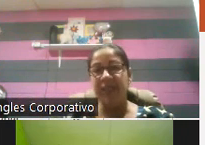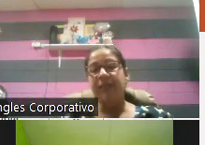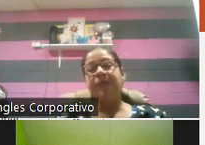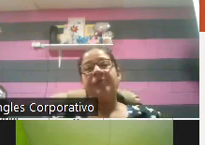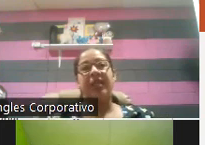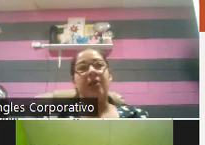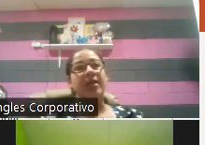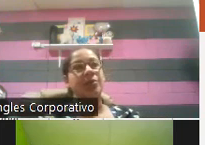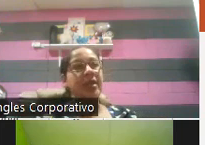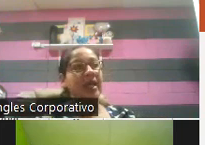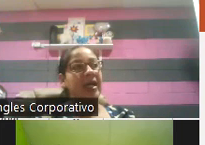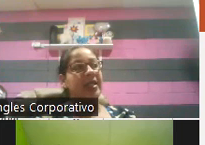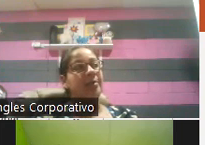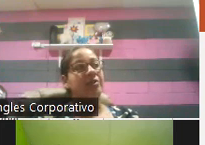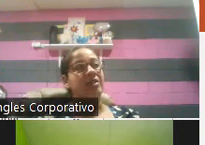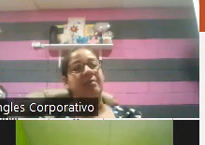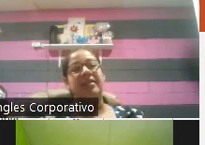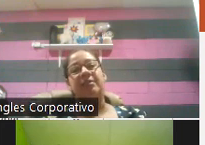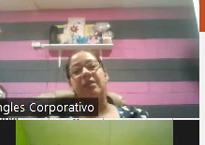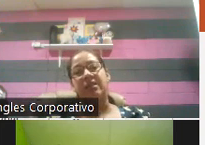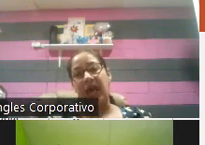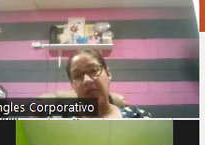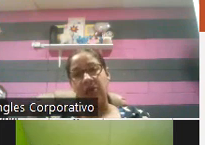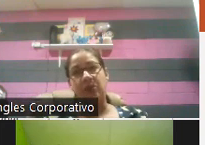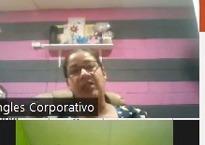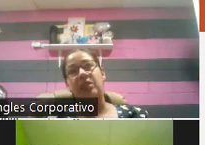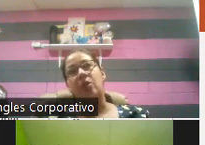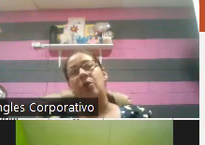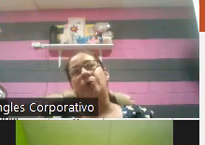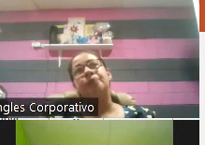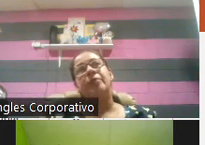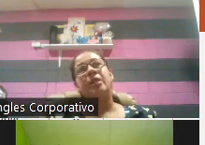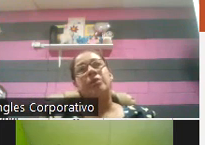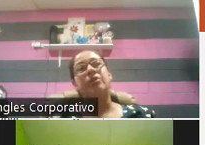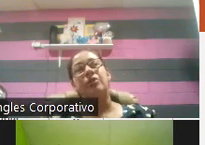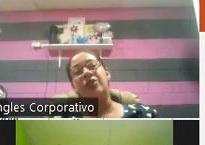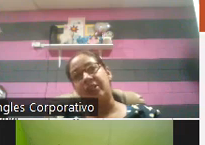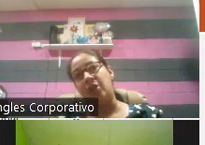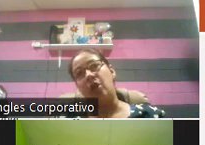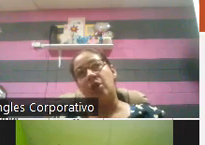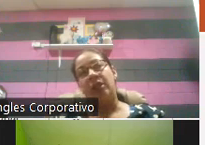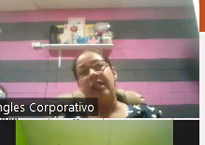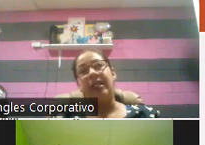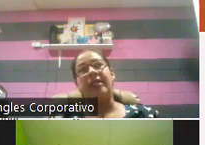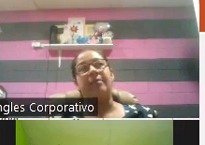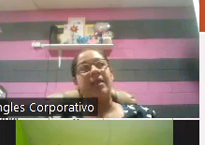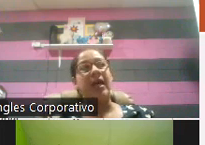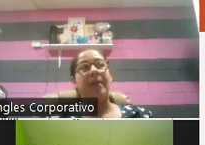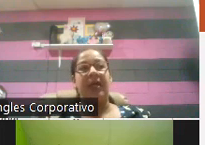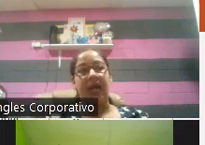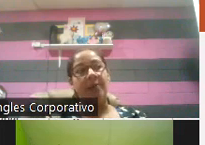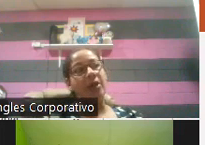claves que nos ayudan a digamos tener más segmentado nuestro nuestro sitio y que